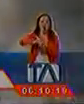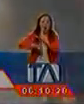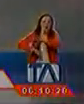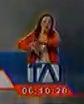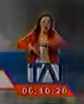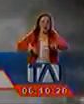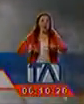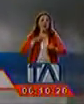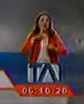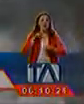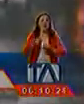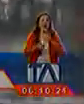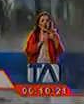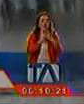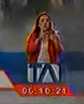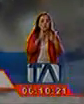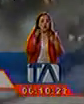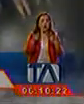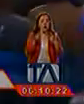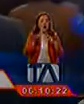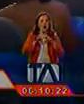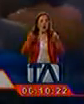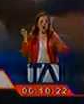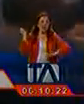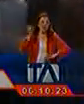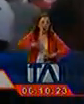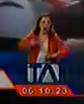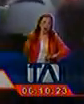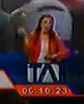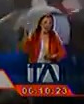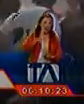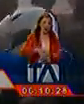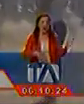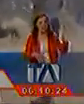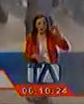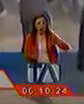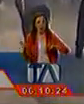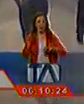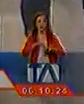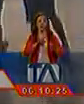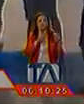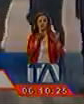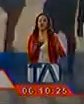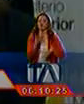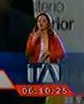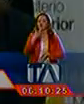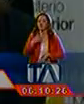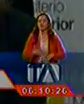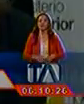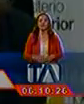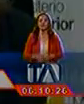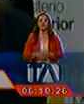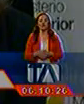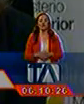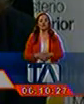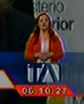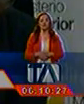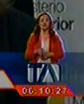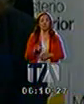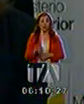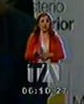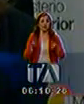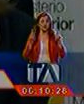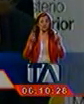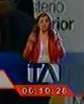el asesinato de las 3 personas a palos y piedras ha sido condenado por las máximas autoridades del país. Esto no puede suceder, es